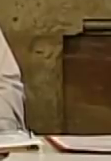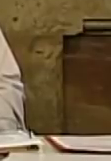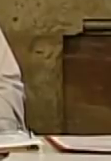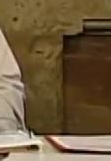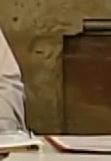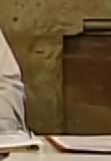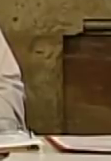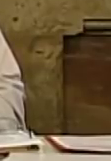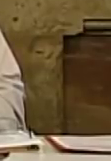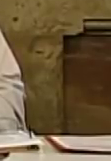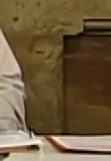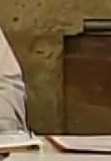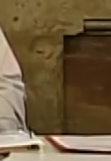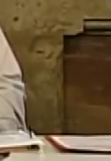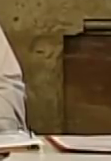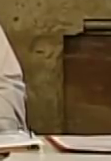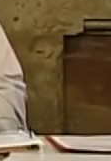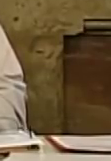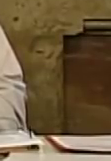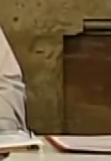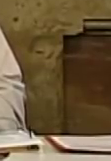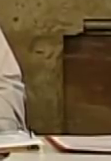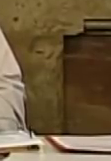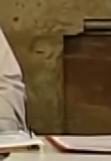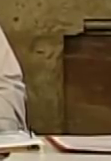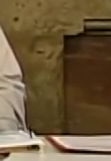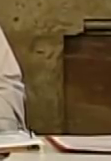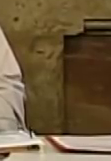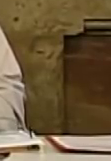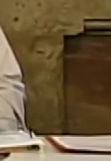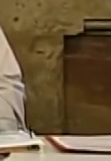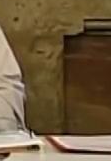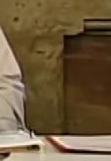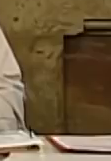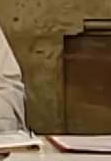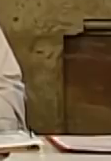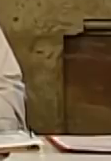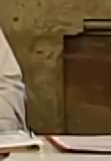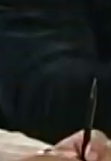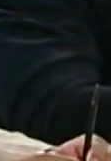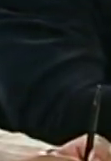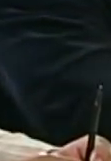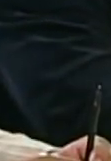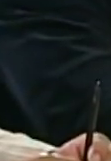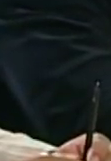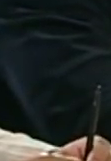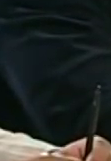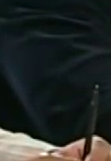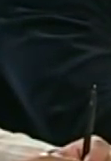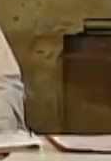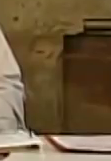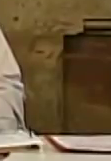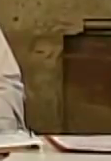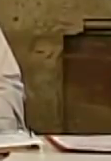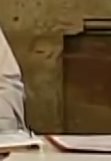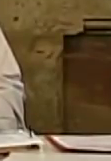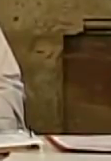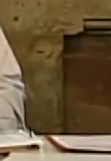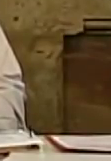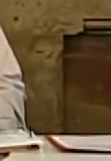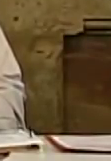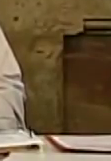compañero superintendente del CENIAT, José David Cabello, el superintendente de los bancos,